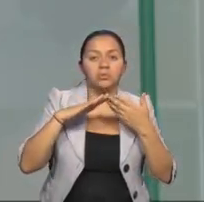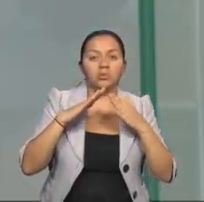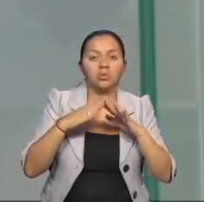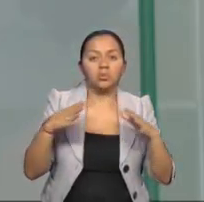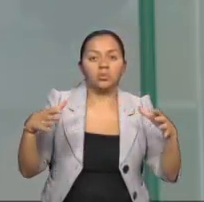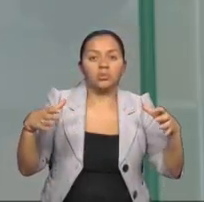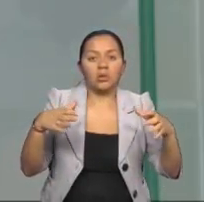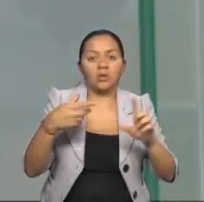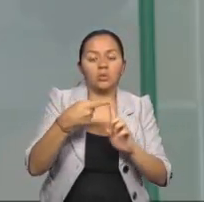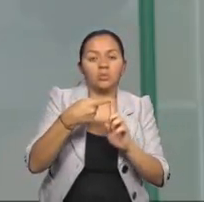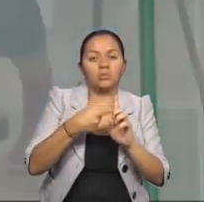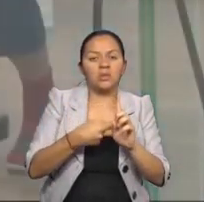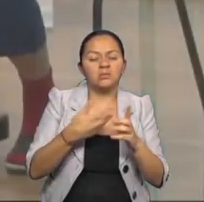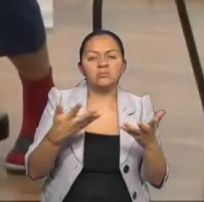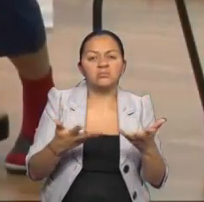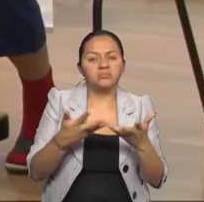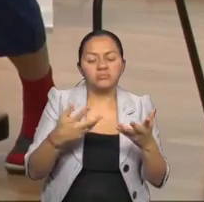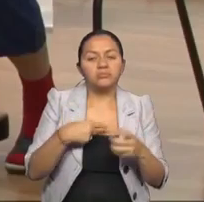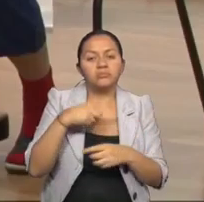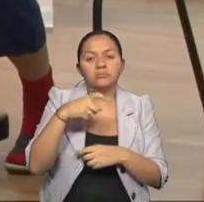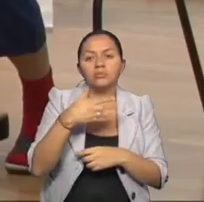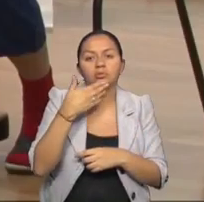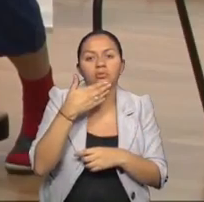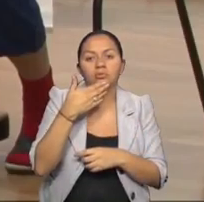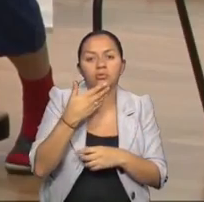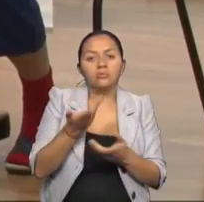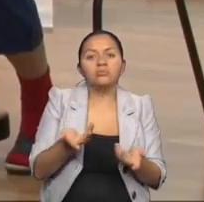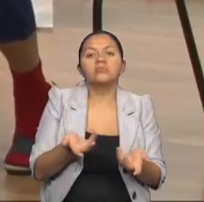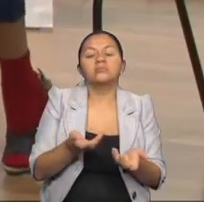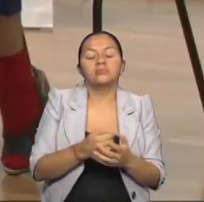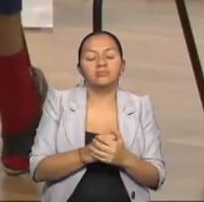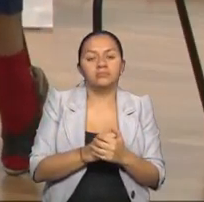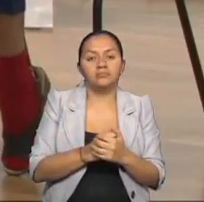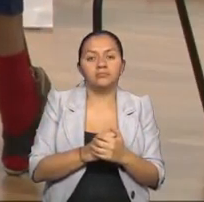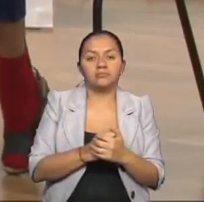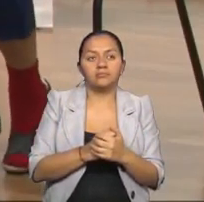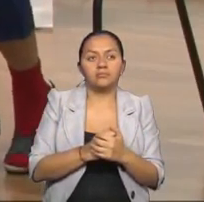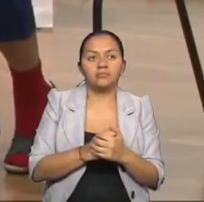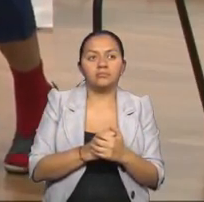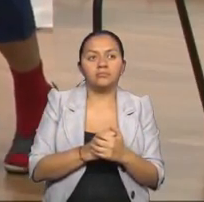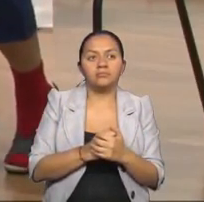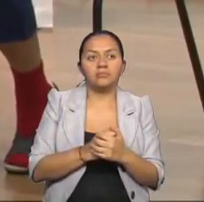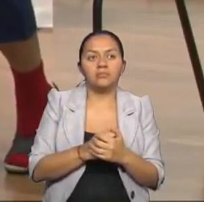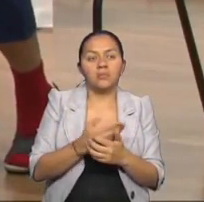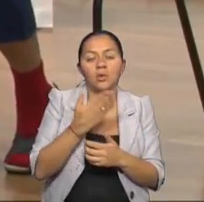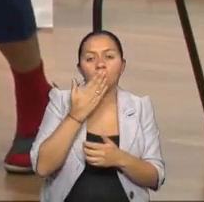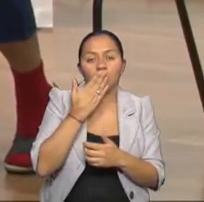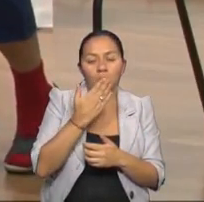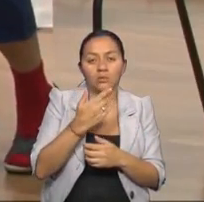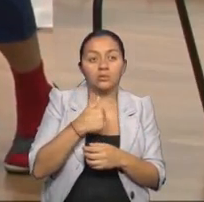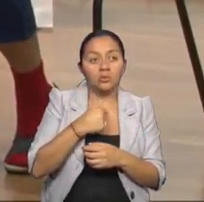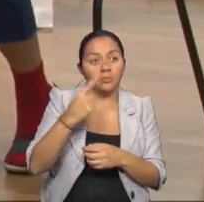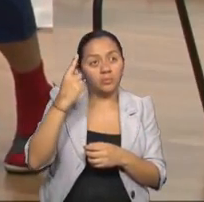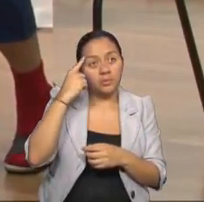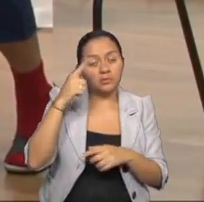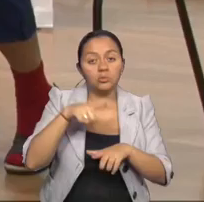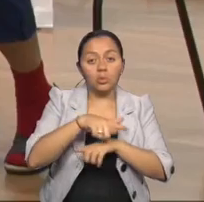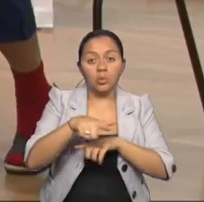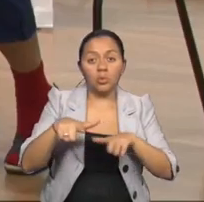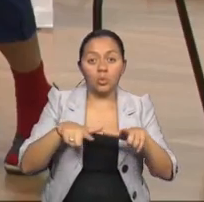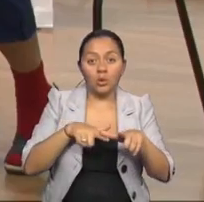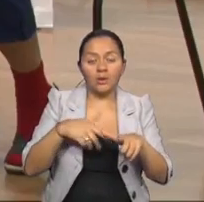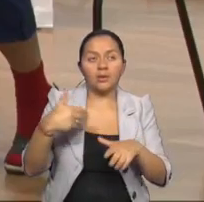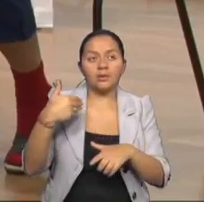un mes como lo como lo habilita de la mejor manera bueno yo creo que cada lugar tiene diferentes procesos